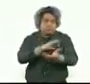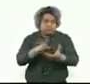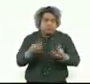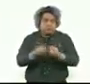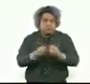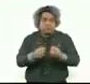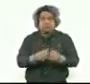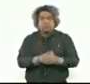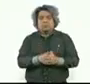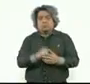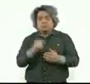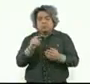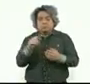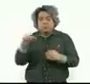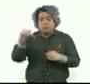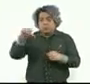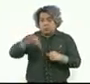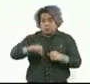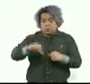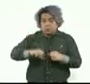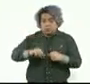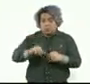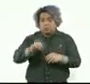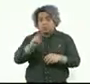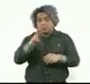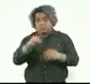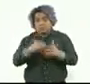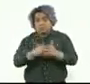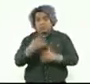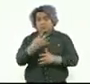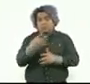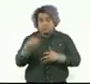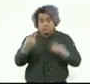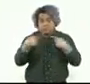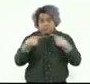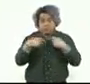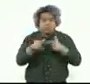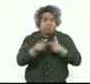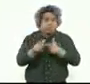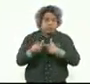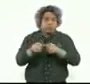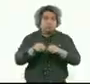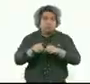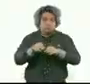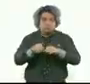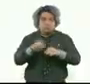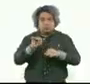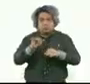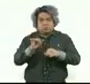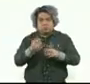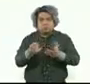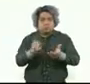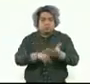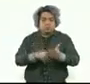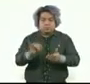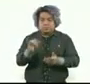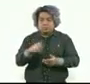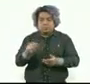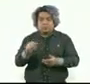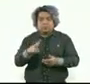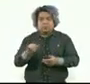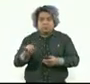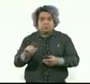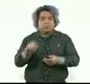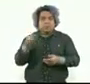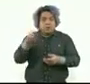Hoy conservamos 2,400 trabajadores todavía del INSABI en la